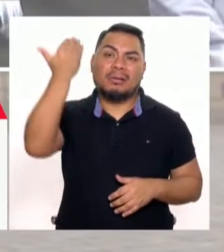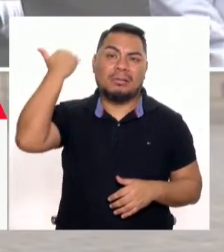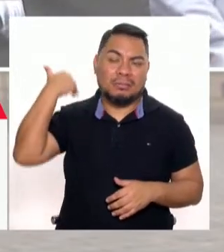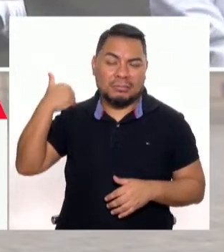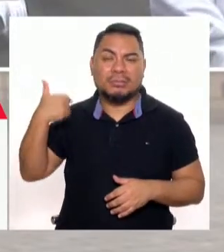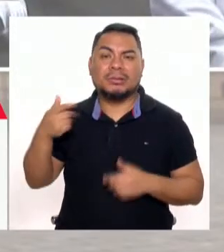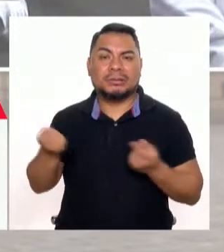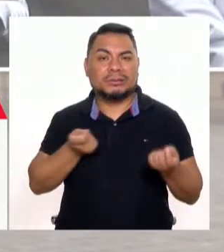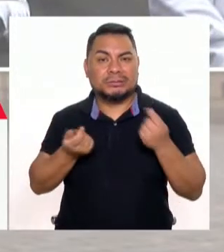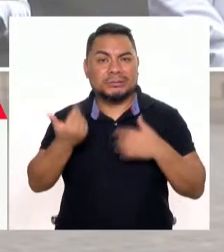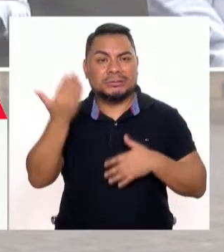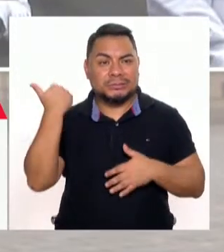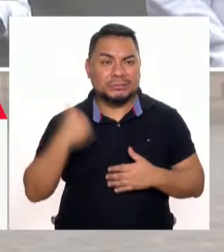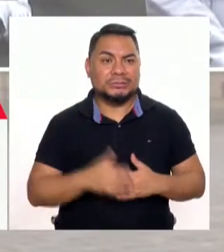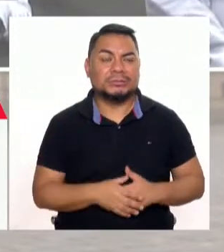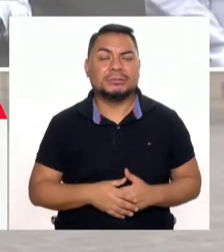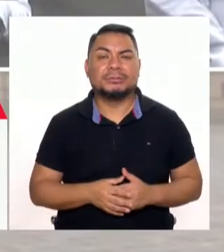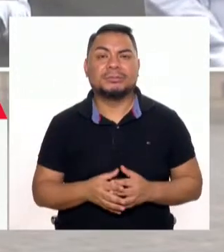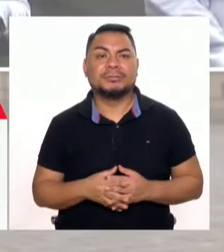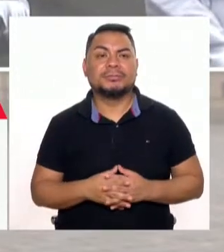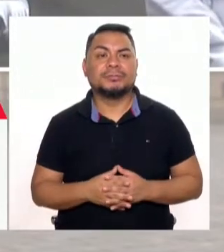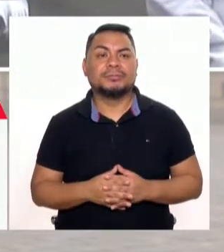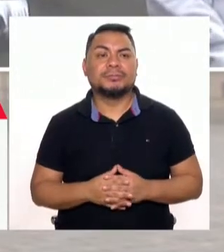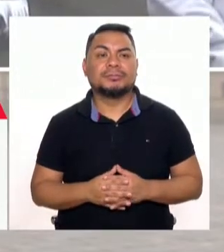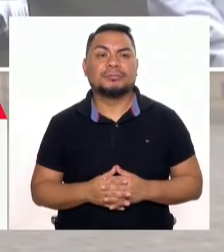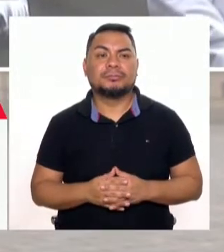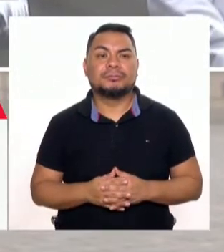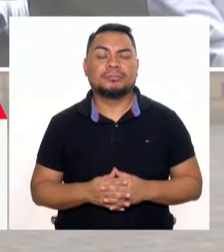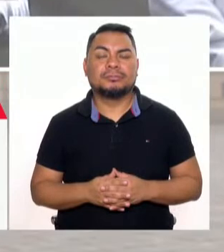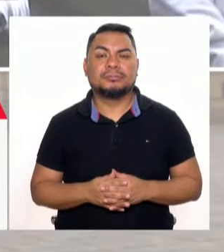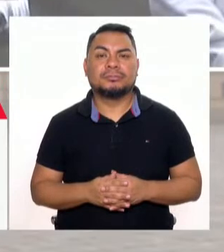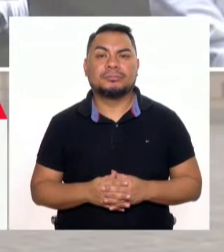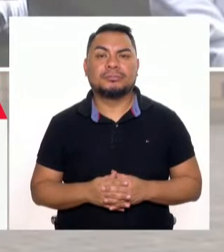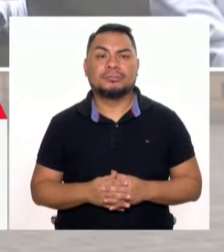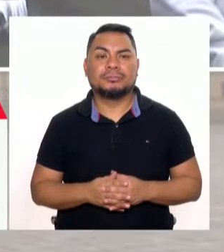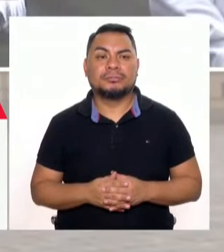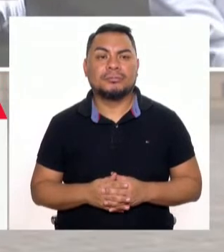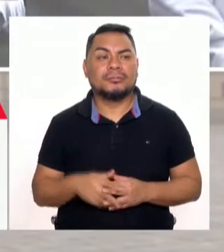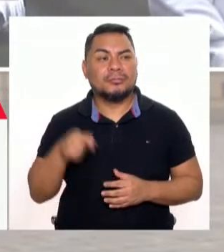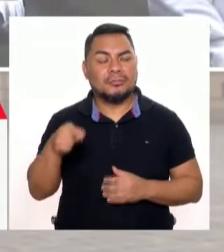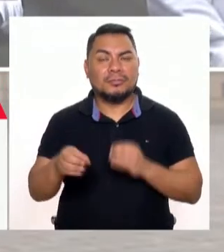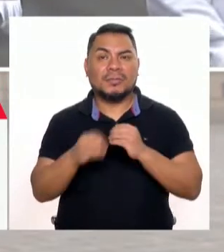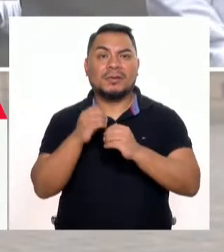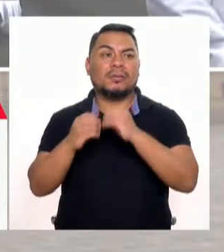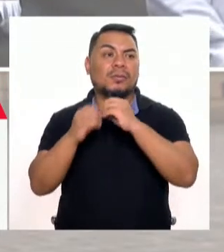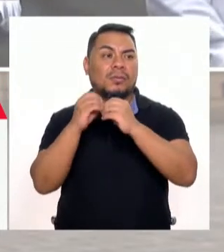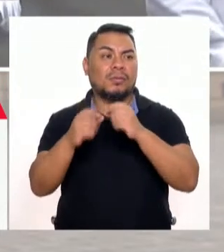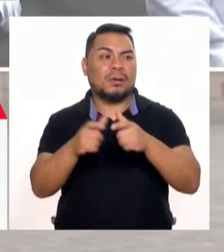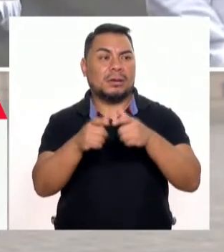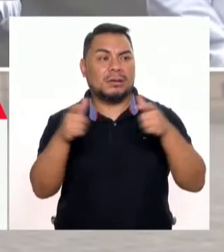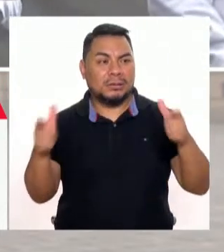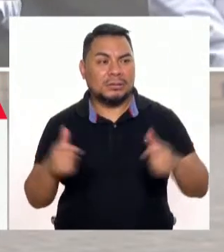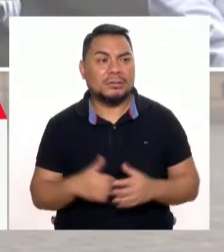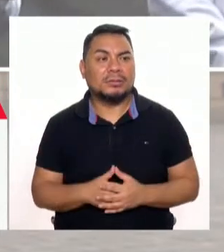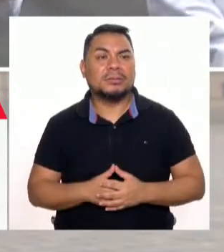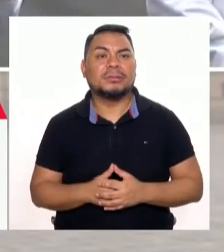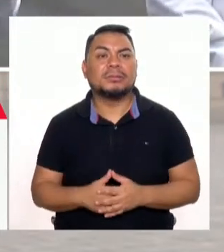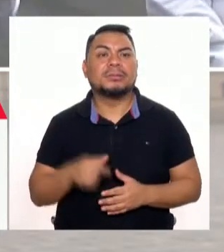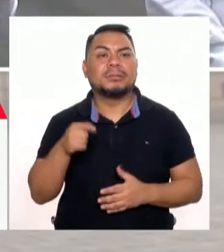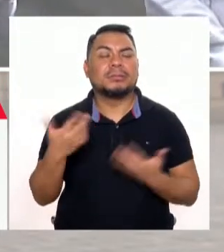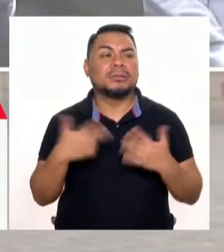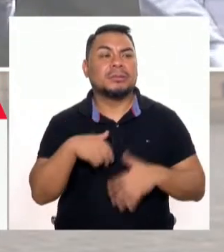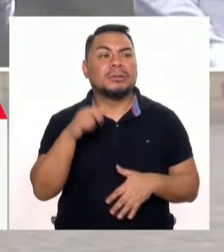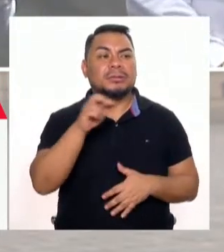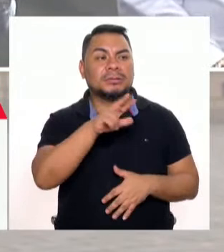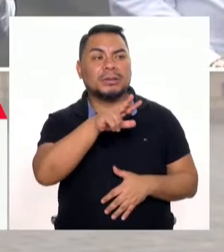que nos han adelantado en el camino Esta obra de